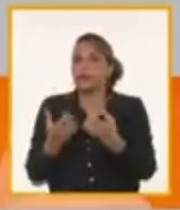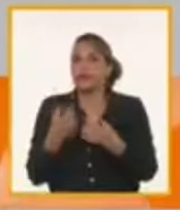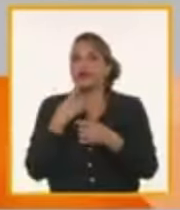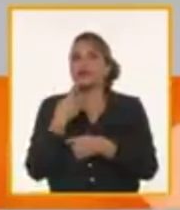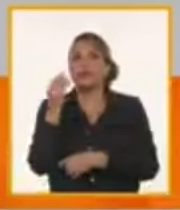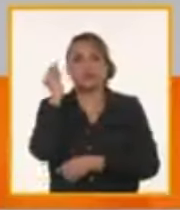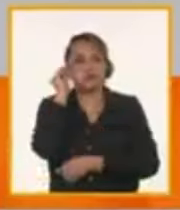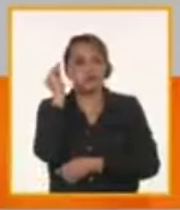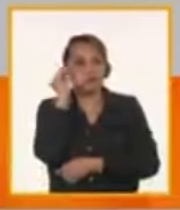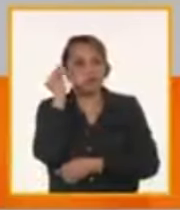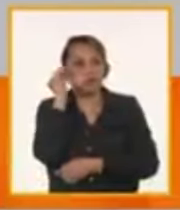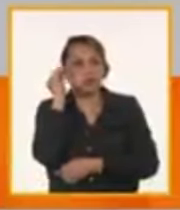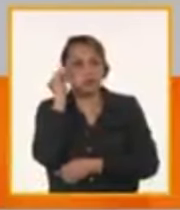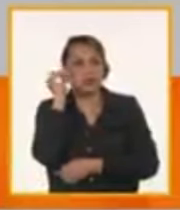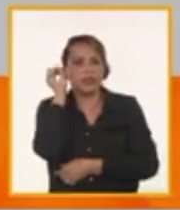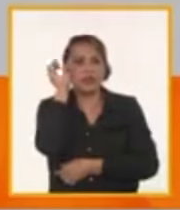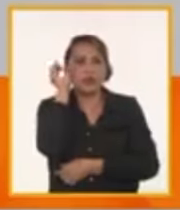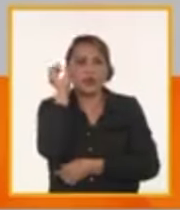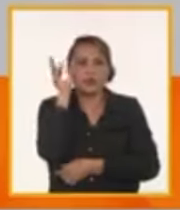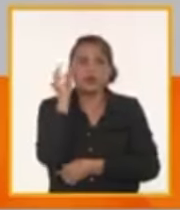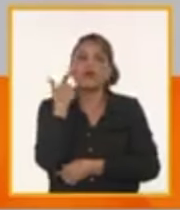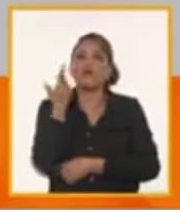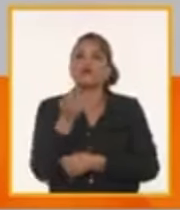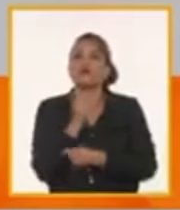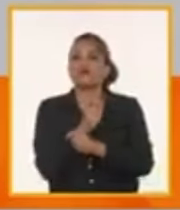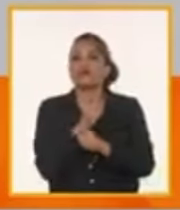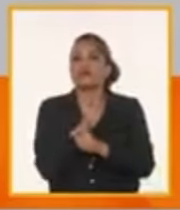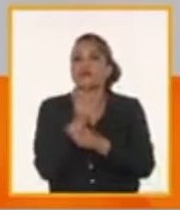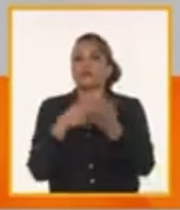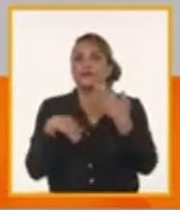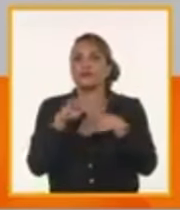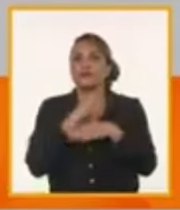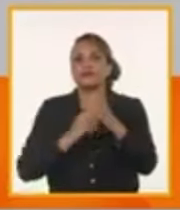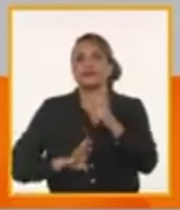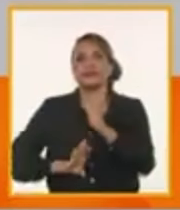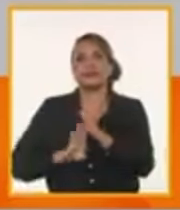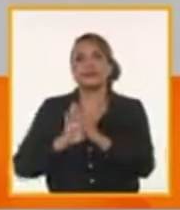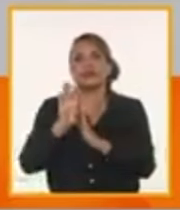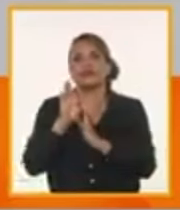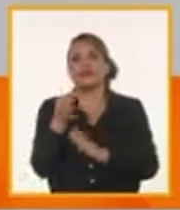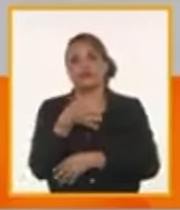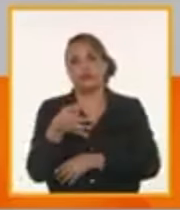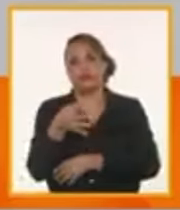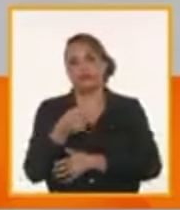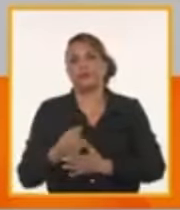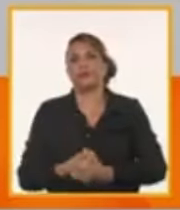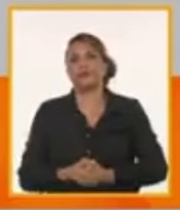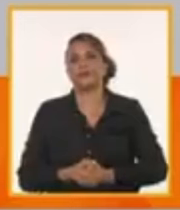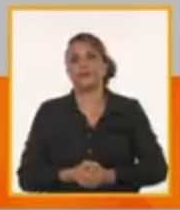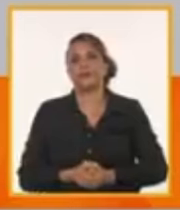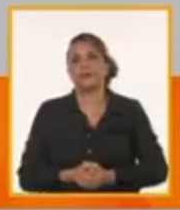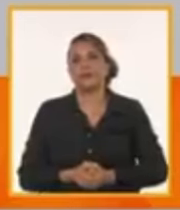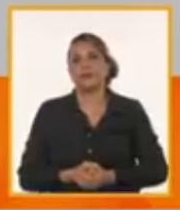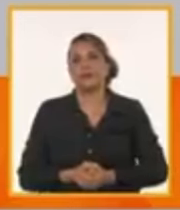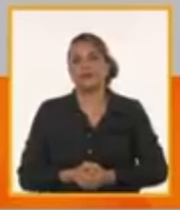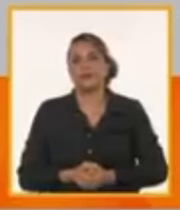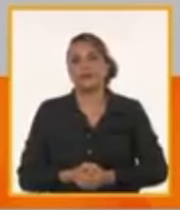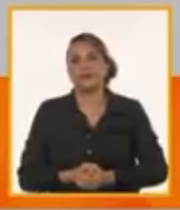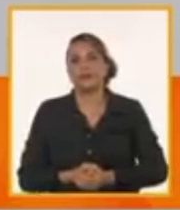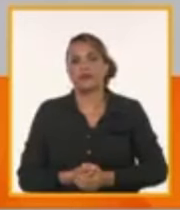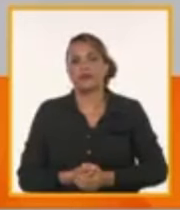conocimiento la innovación la formación a nivel de desarrollo eh yo no quería terminar esta parte de la ciencia y la